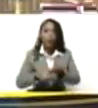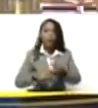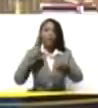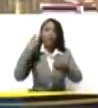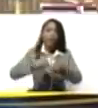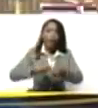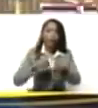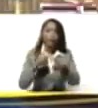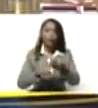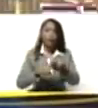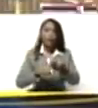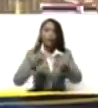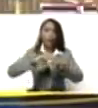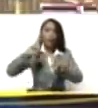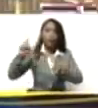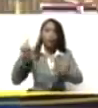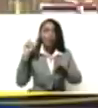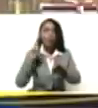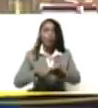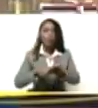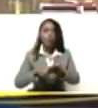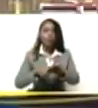de la electricidad